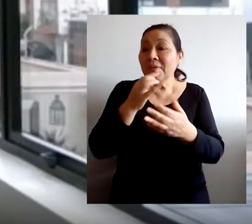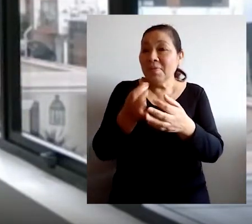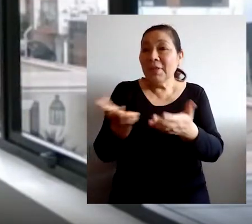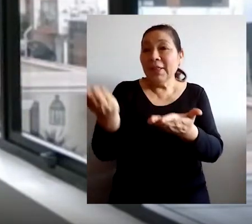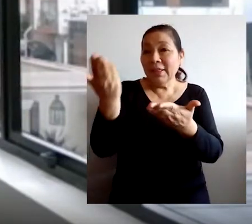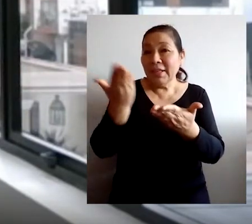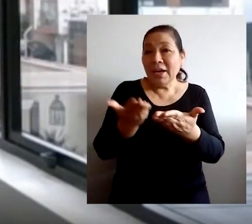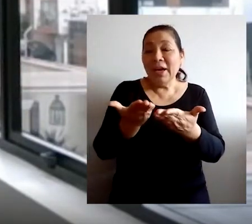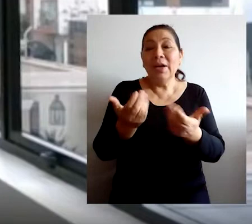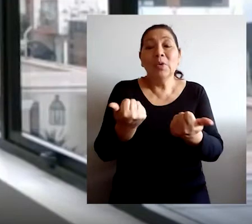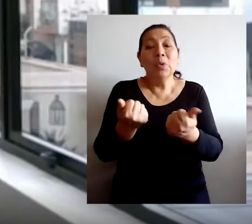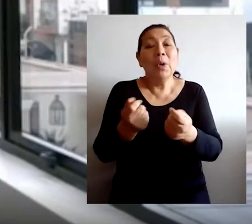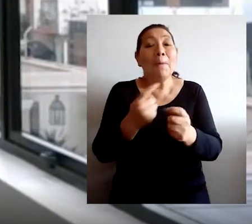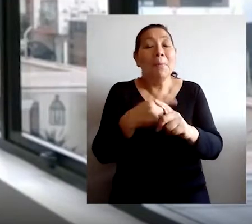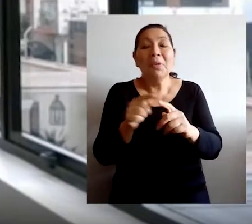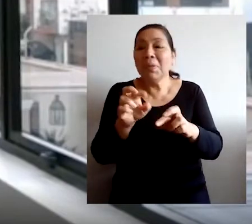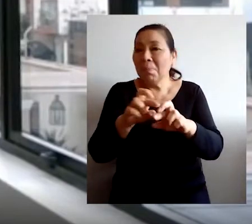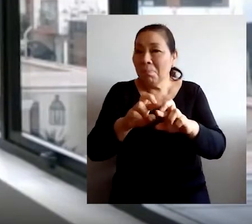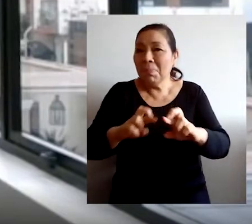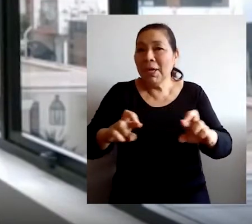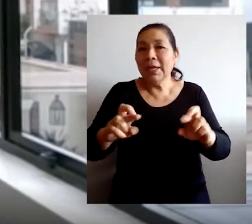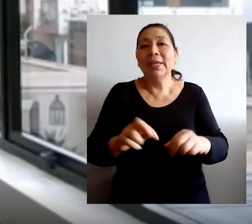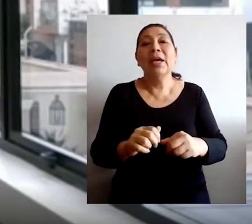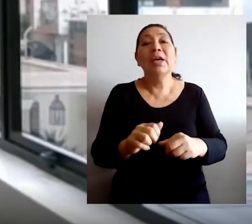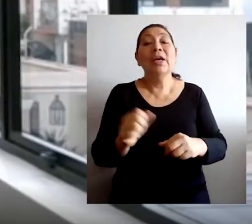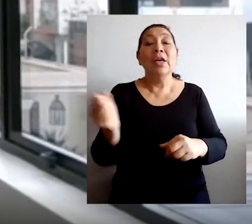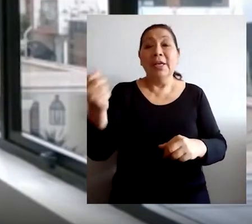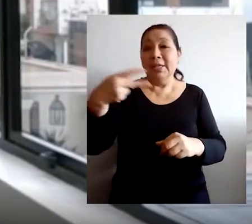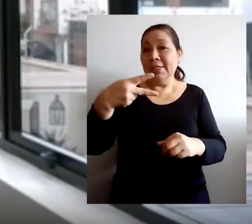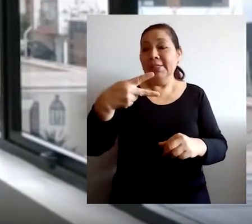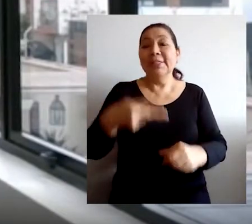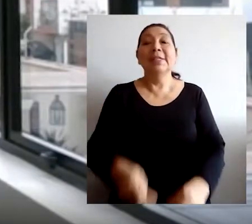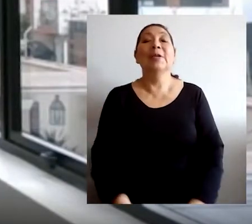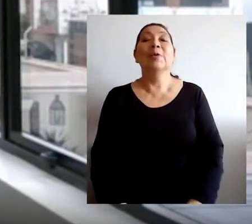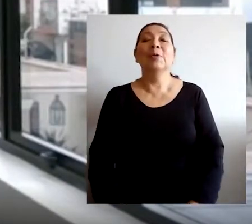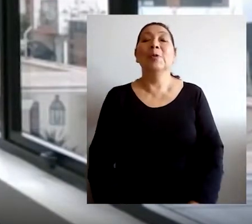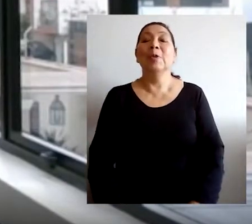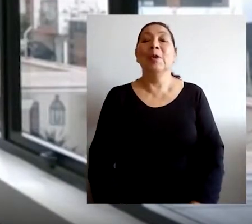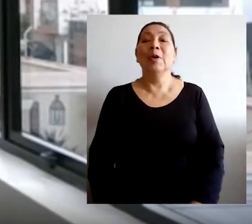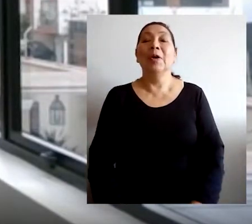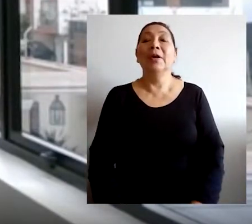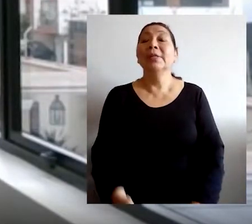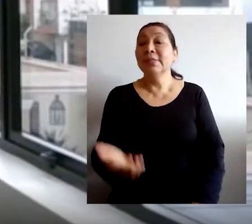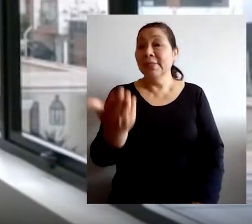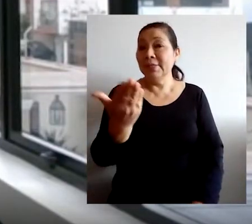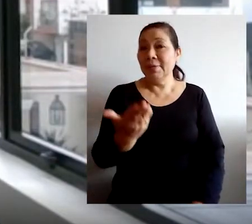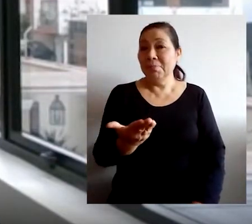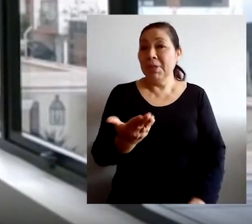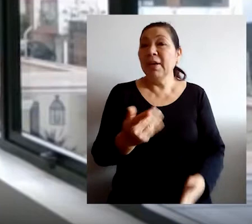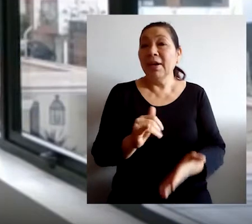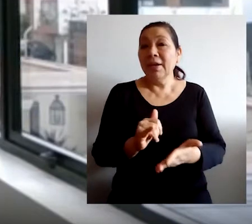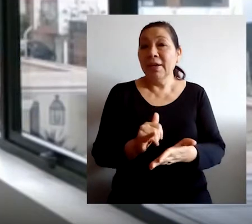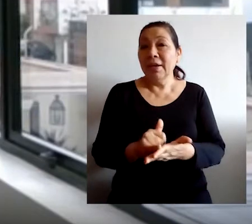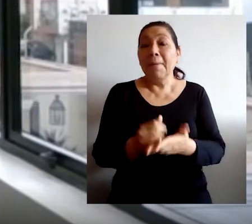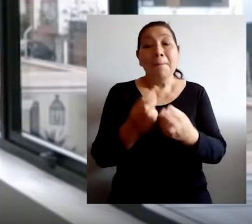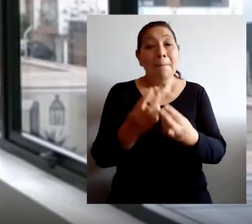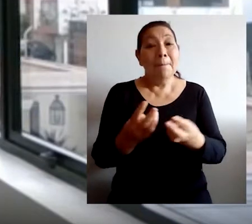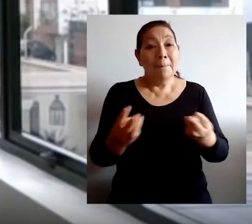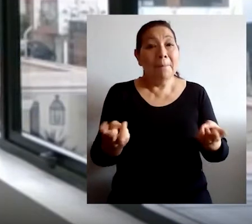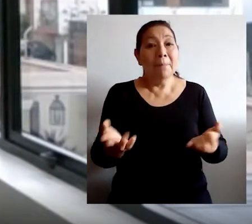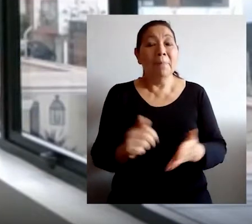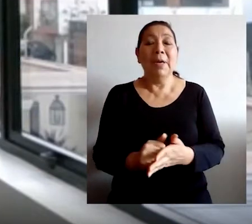importan, fue una decisión plena. Uh-huh. Y el segundo grado, se expide una sentencia que es